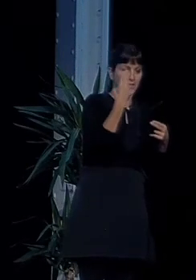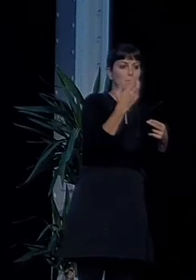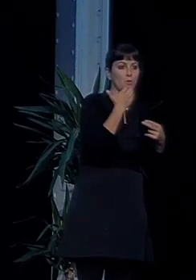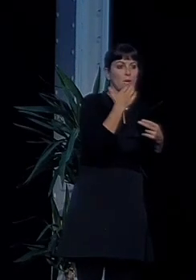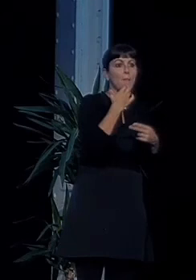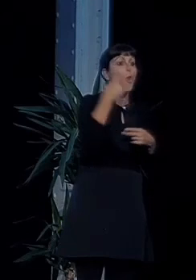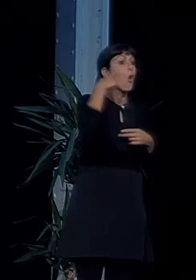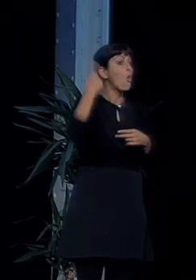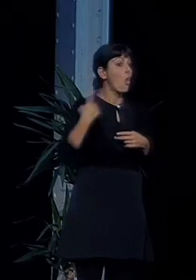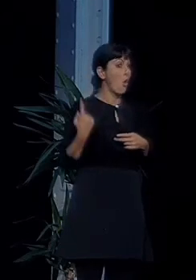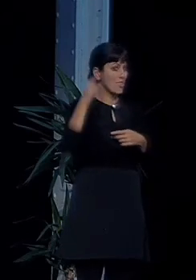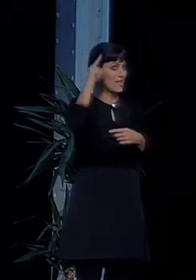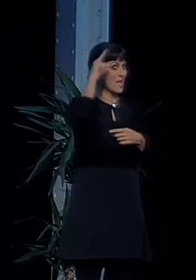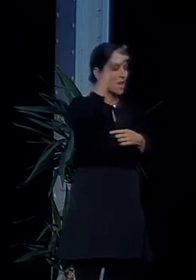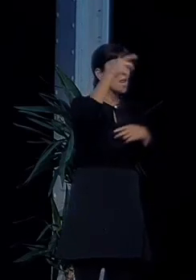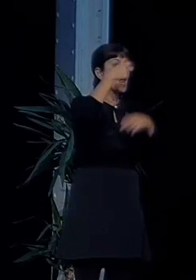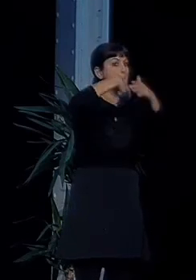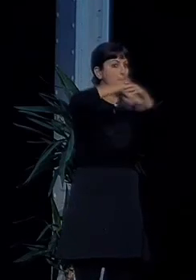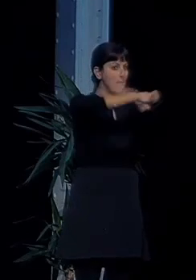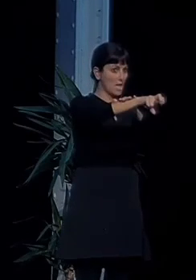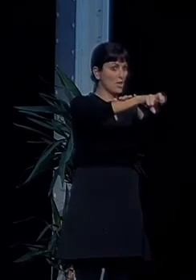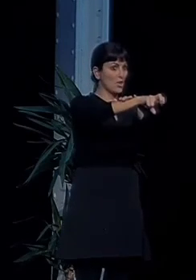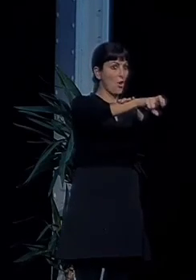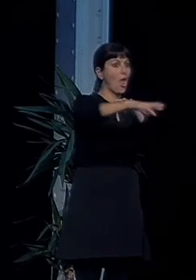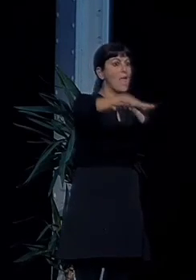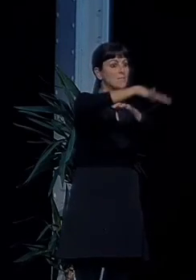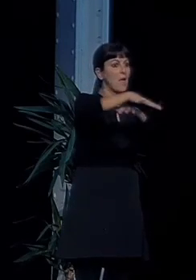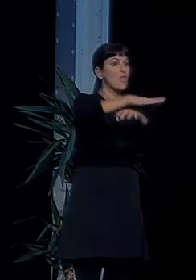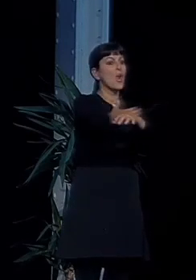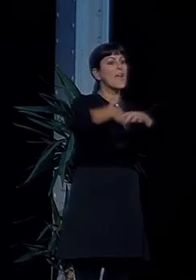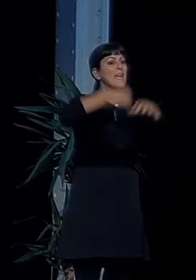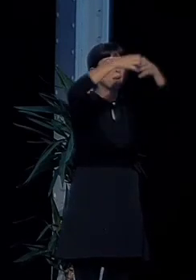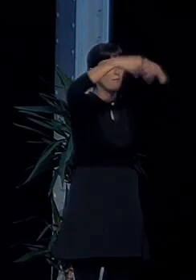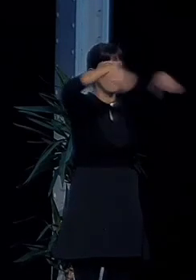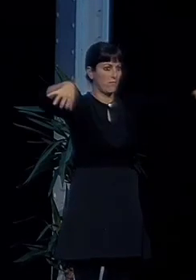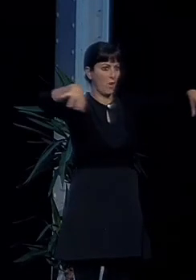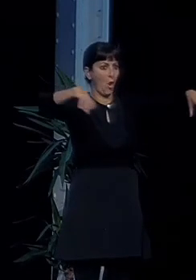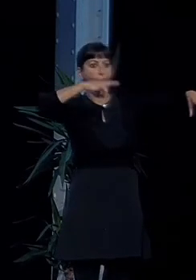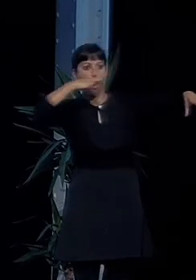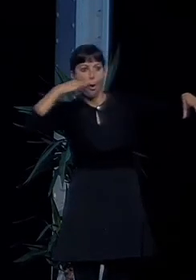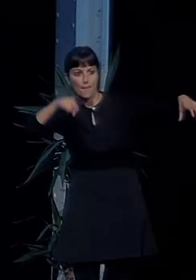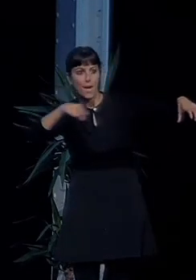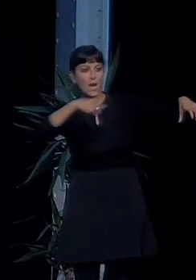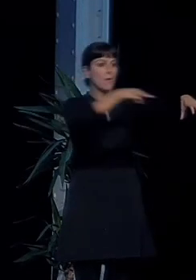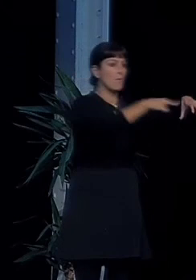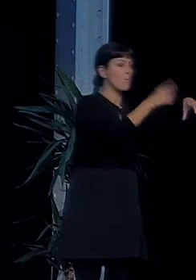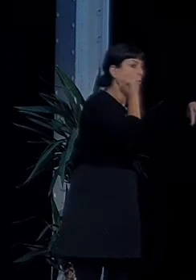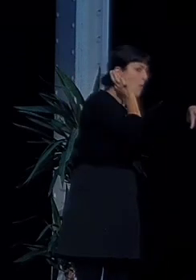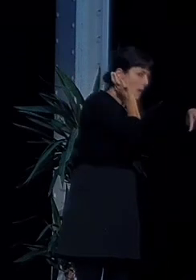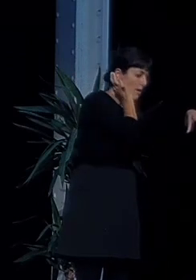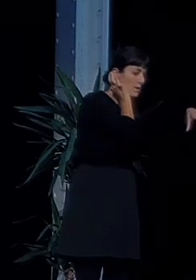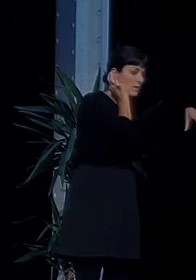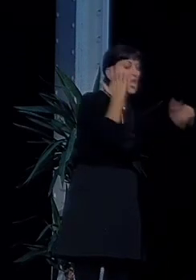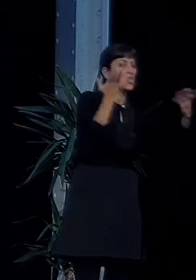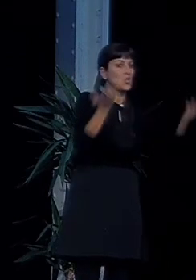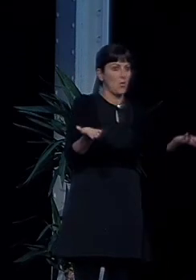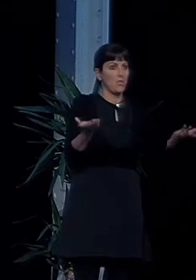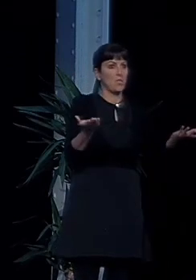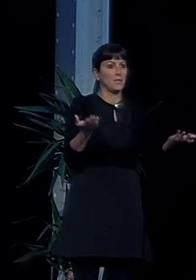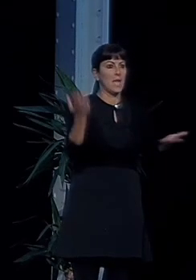tema de separación del metro, separación de espacios de mujeres y hombres. Entonces, a mí sigo a veces con la duda de hasta qué punto